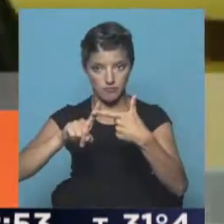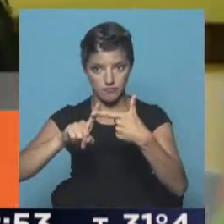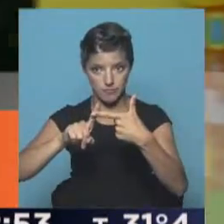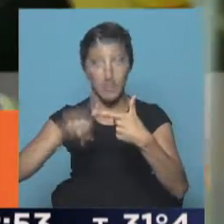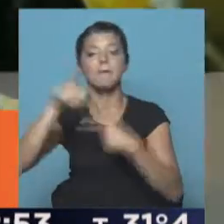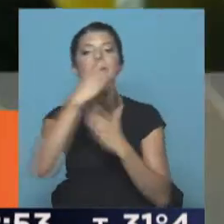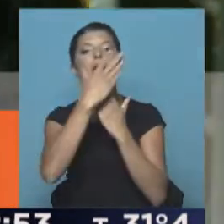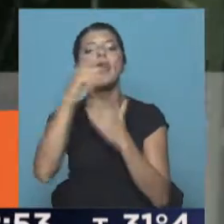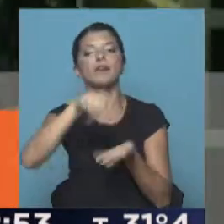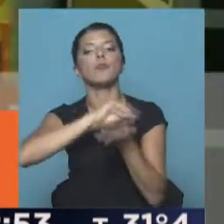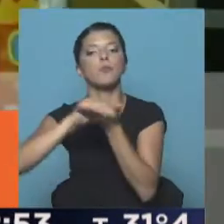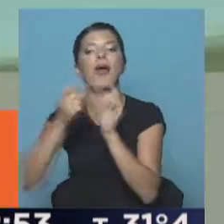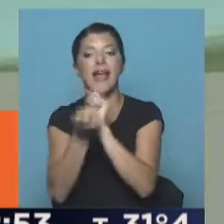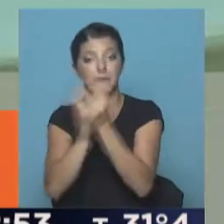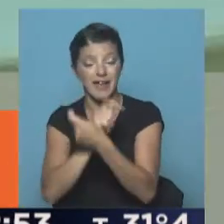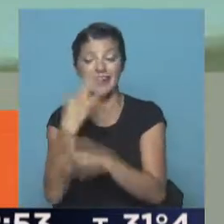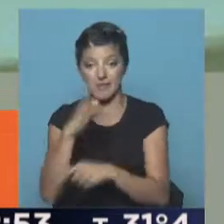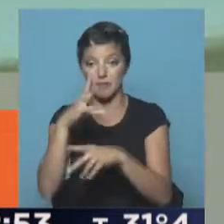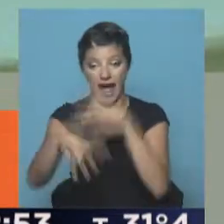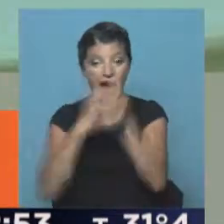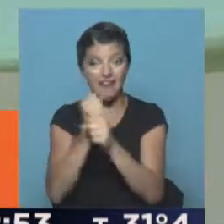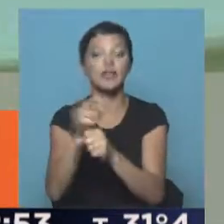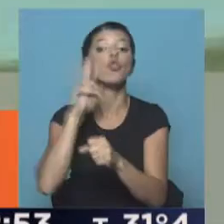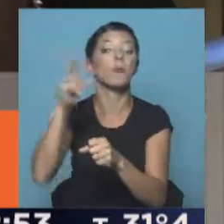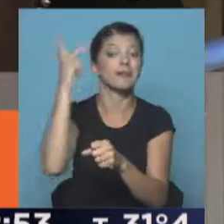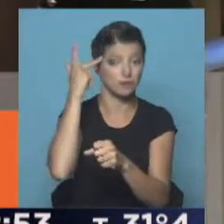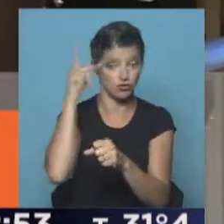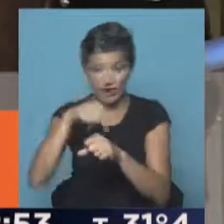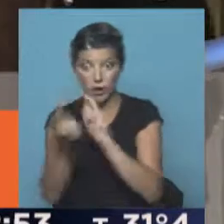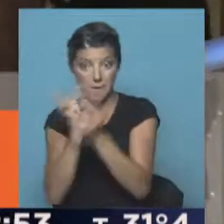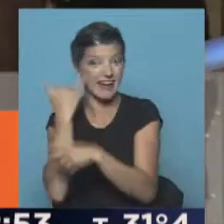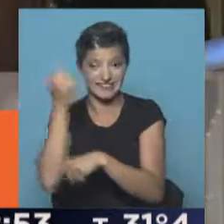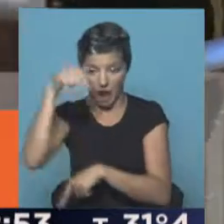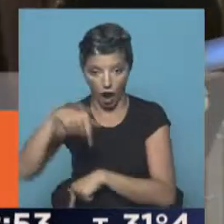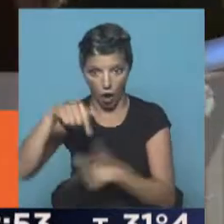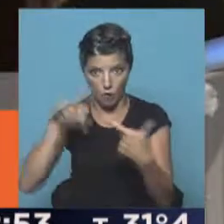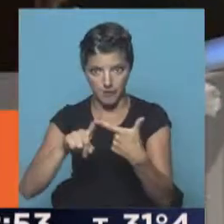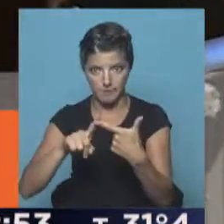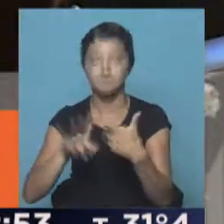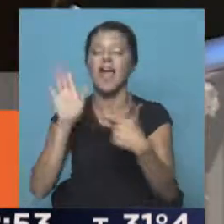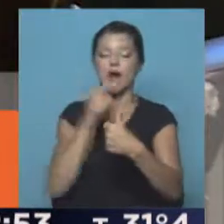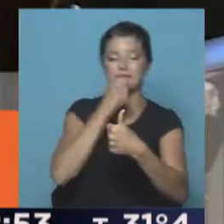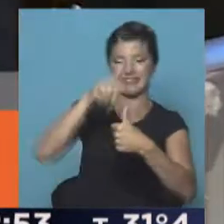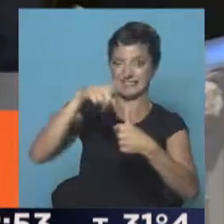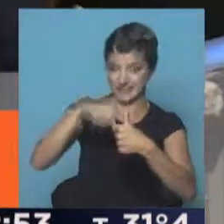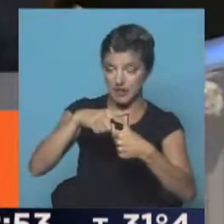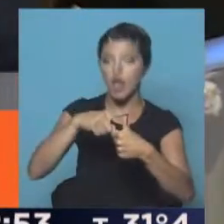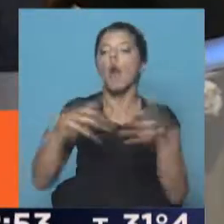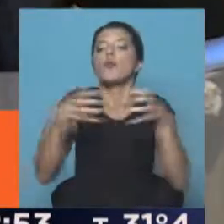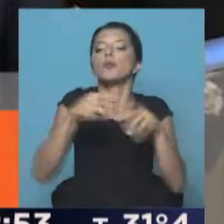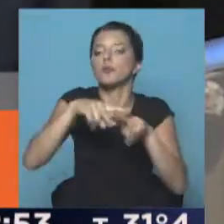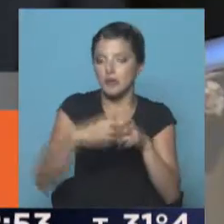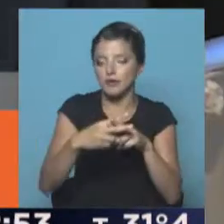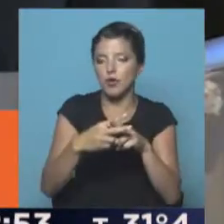que debería finalizar en febrero de 2018. La opción de un gobierno técnico admite a su vez